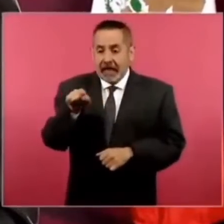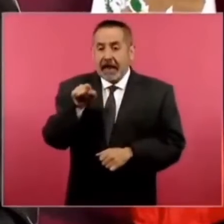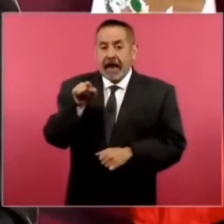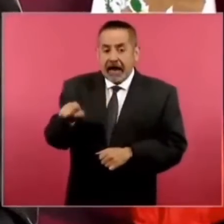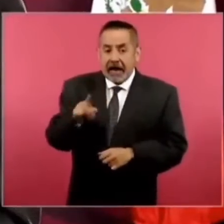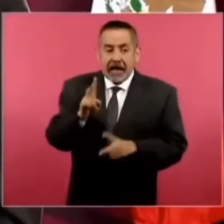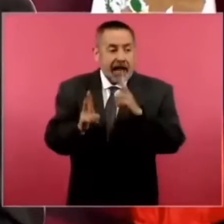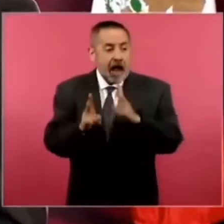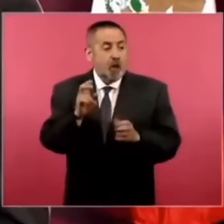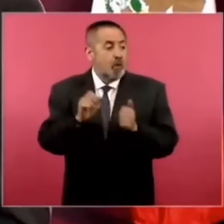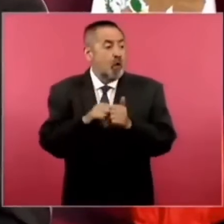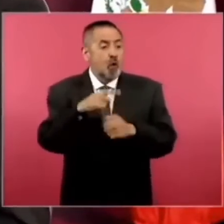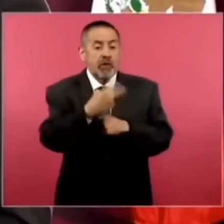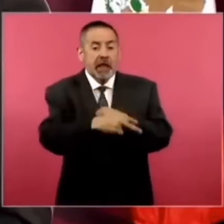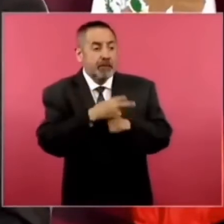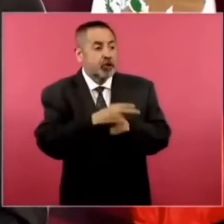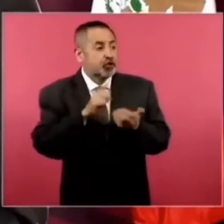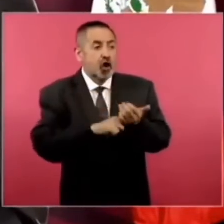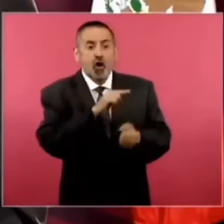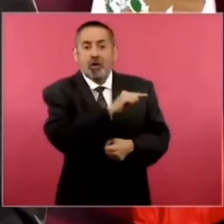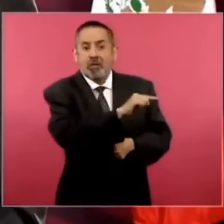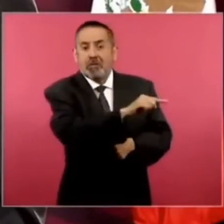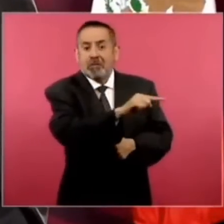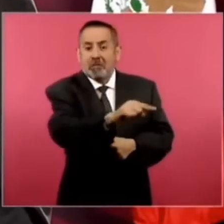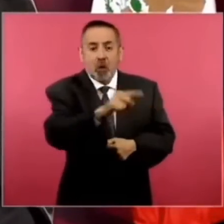de los canales de televisión.